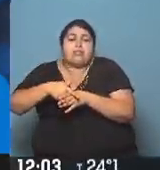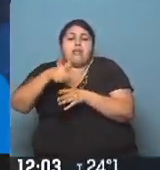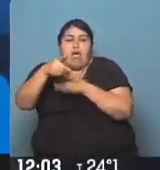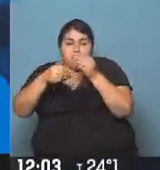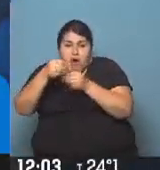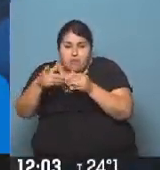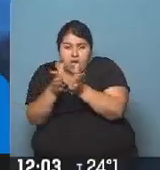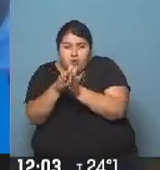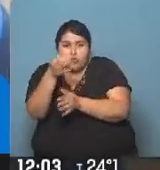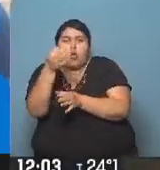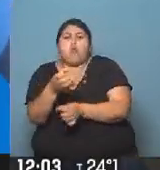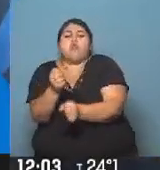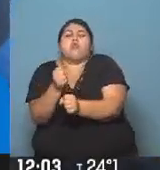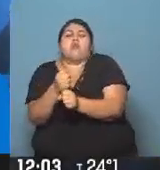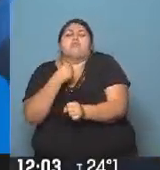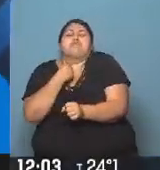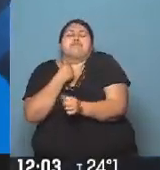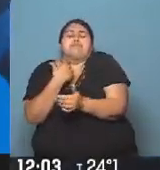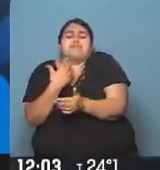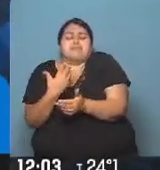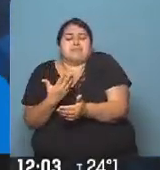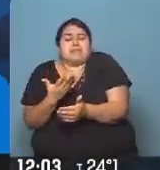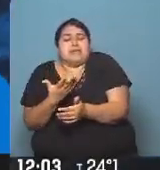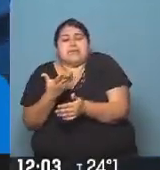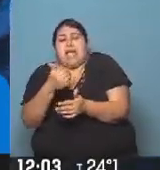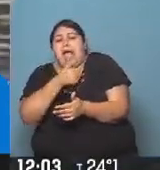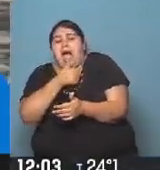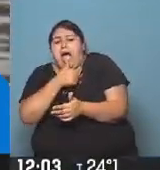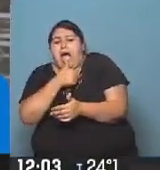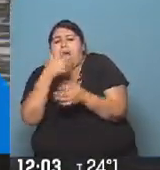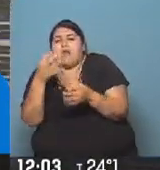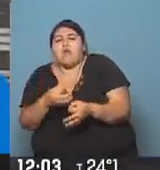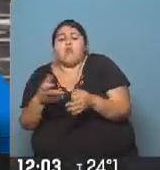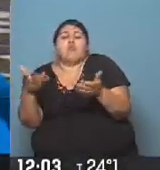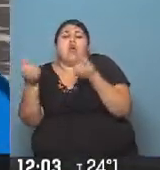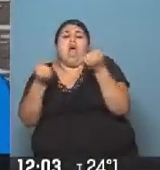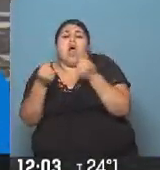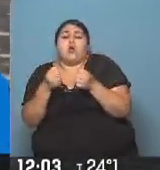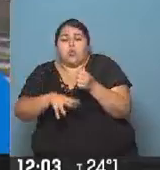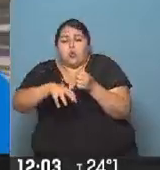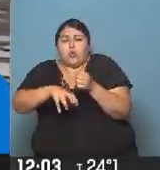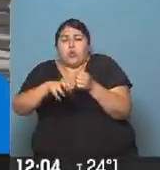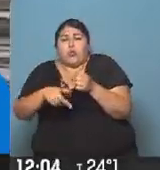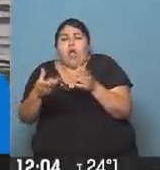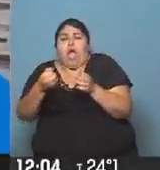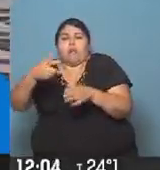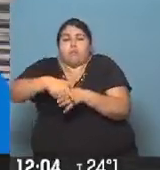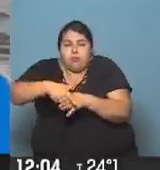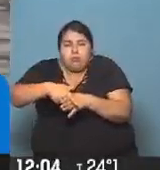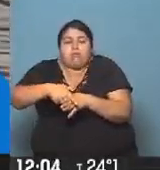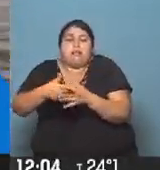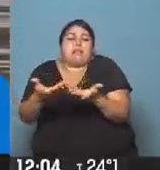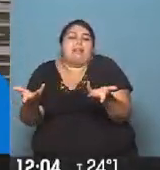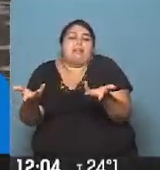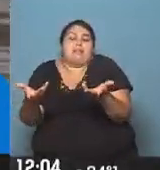familia? Sí, se van a trabajar y bueno, se entró agua al filtro de aire, que por eso se tapan los autos y se paran acá. A otros